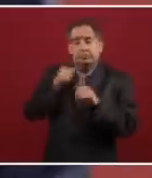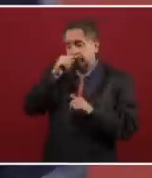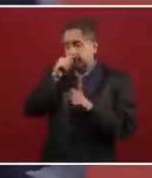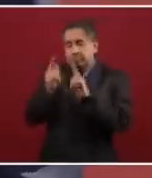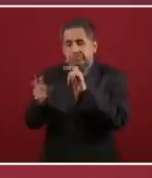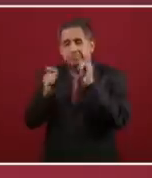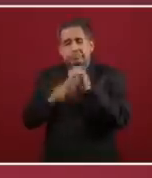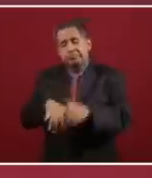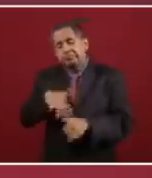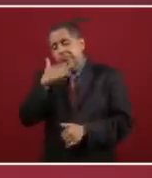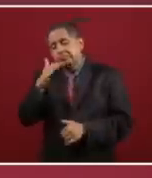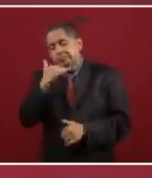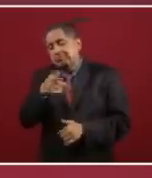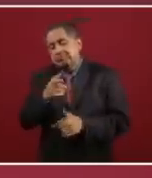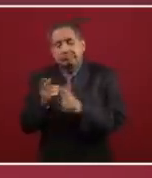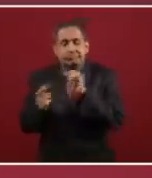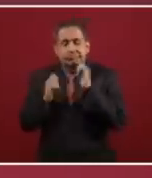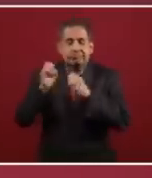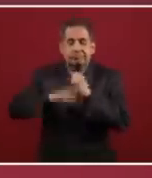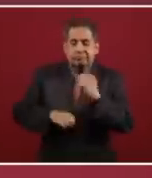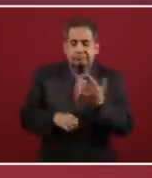tranza.